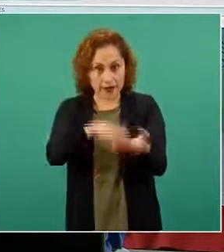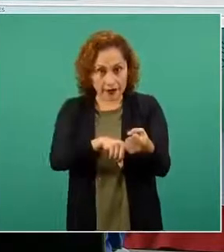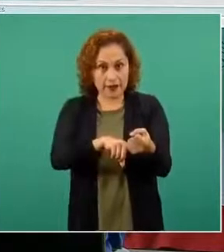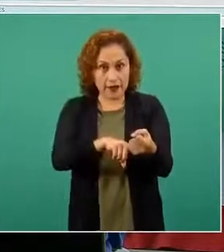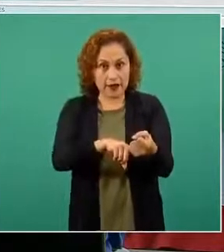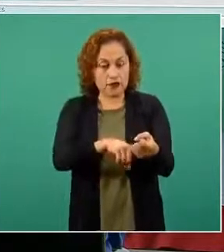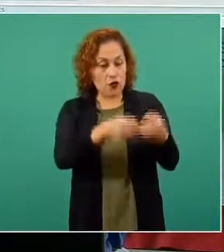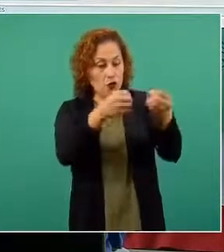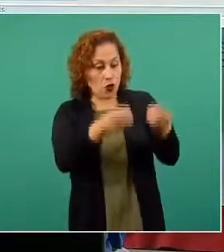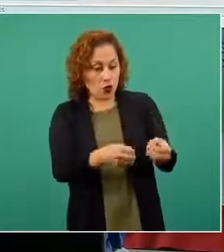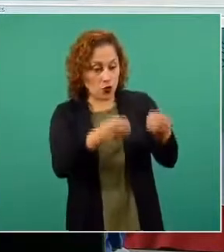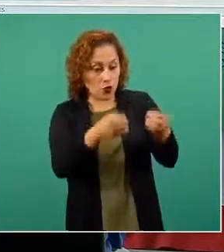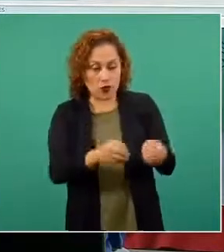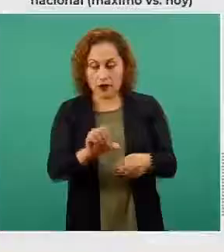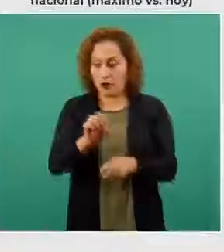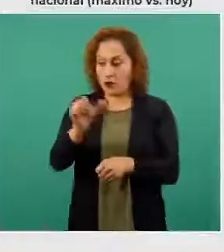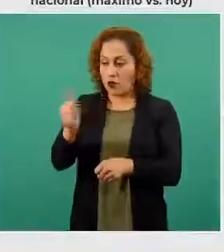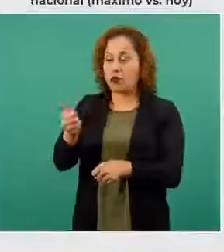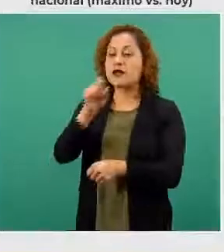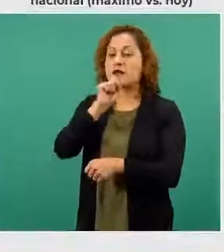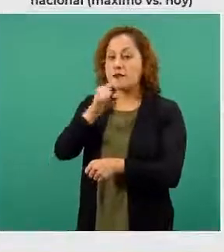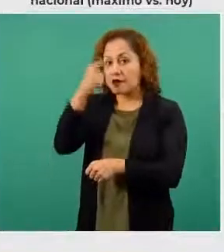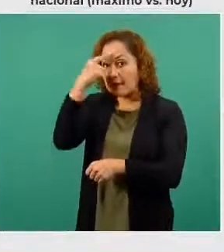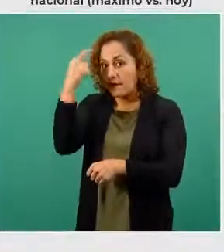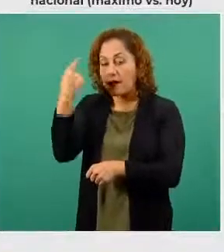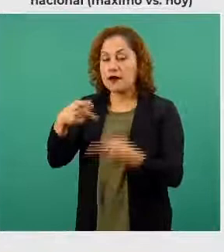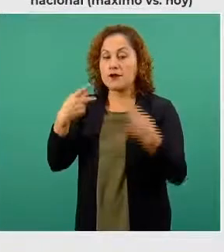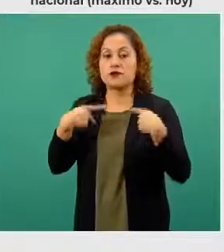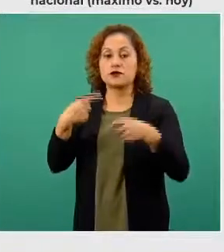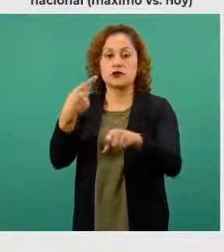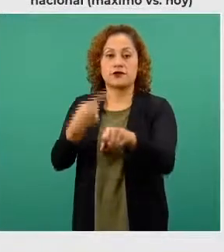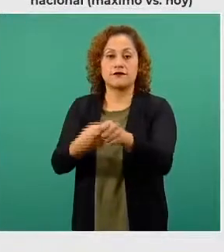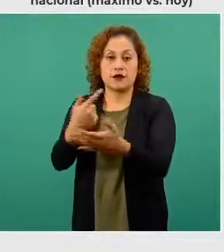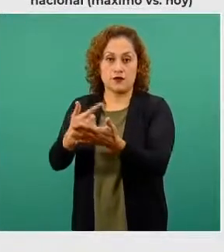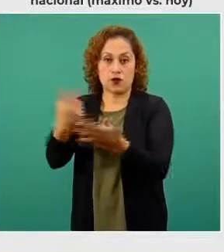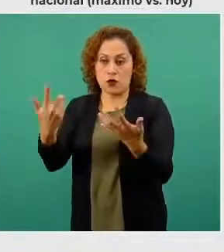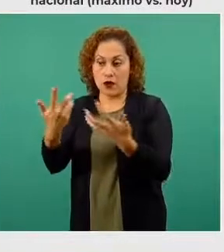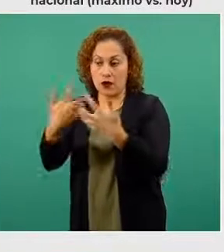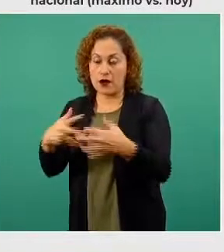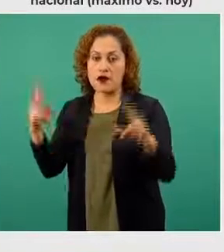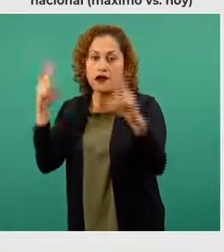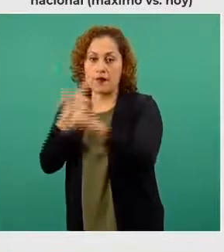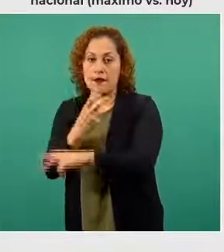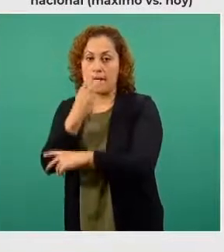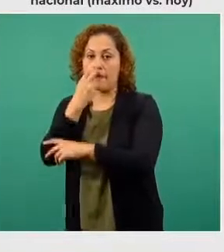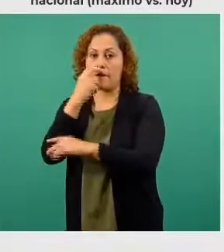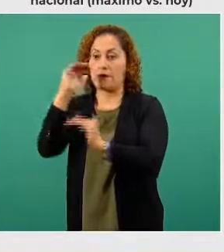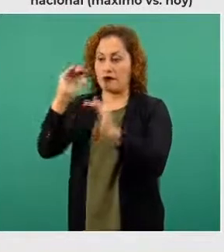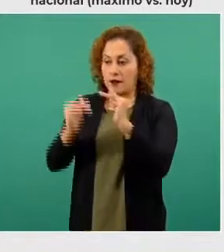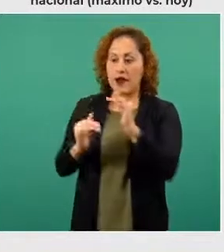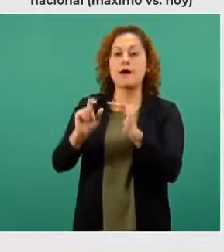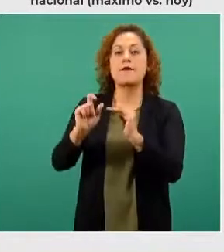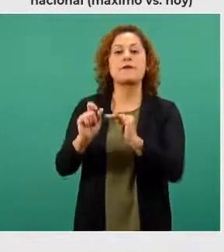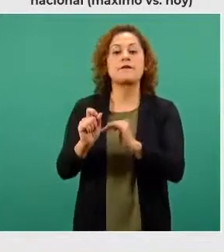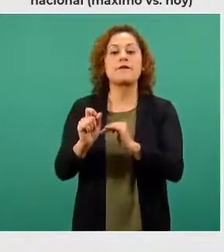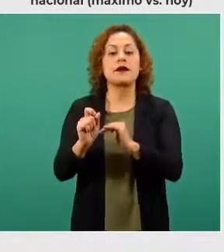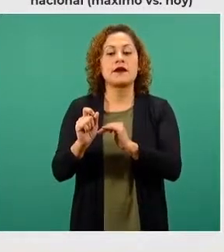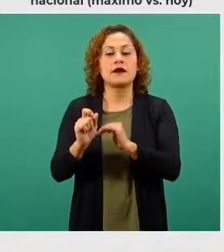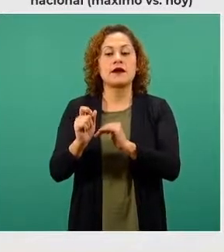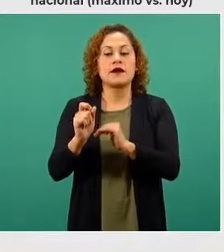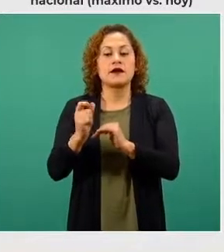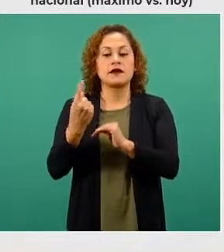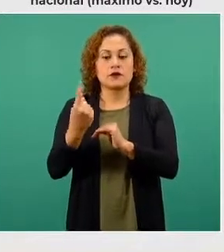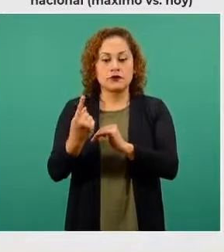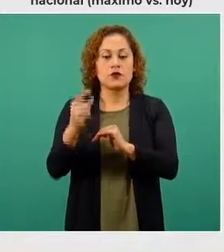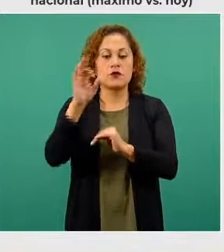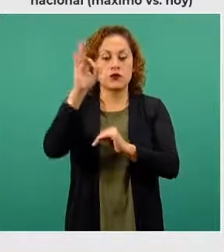ocupación con un ventilador, vemos también una disminución de un punto porcentual, ¿no? Con respecto al día anterior, en